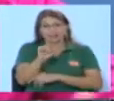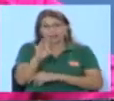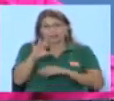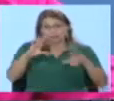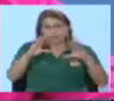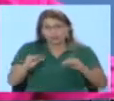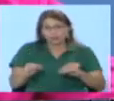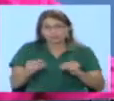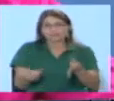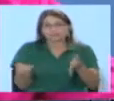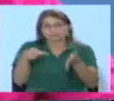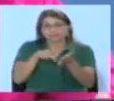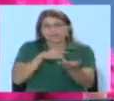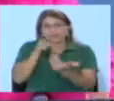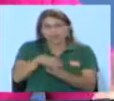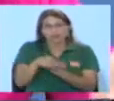que